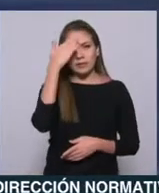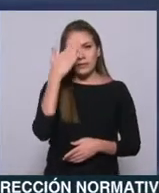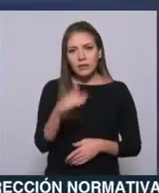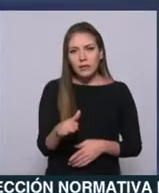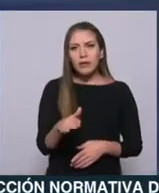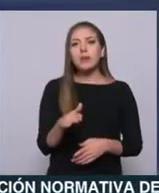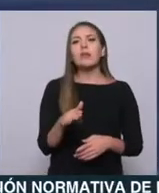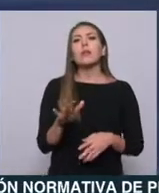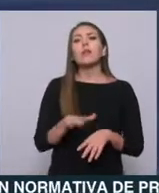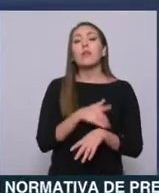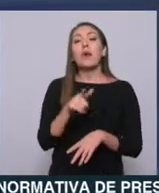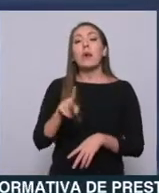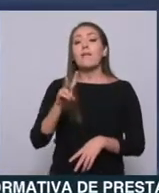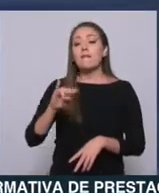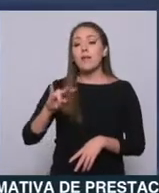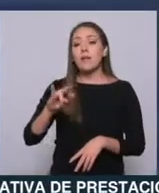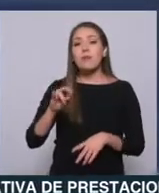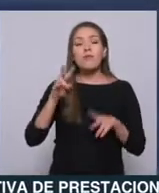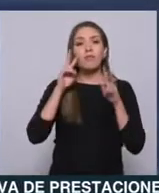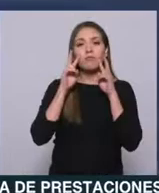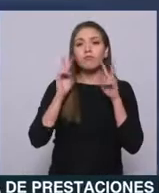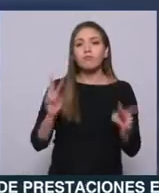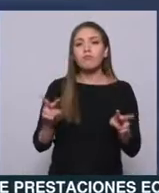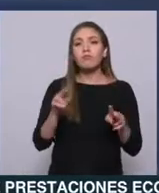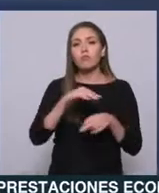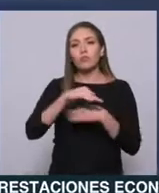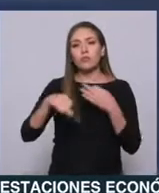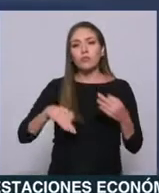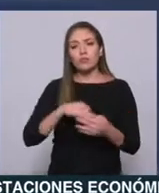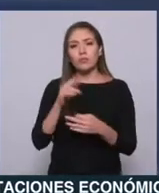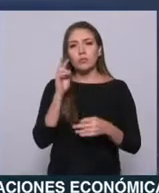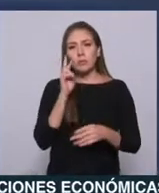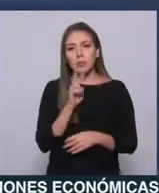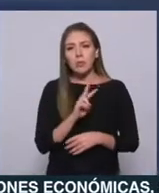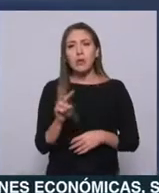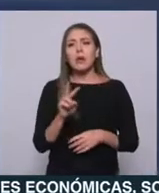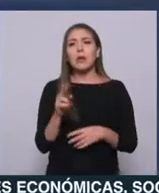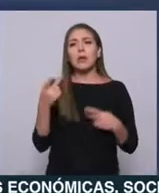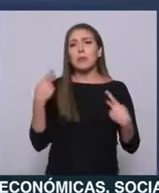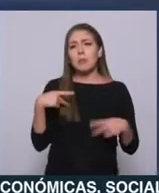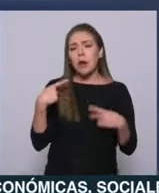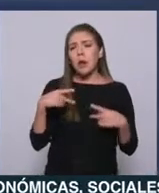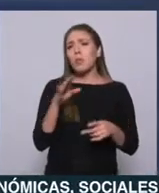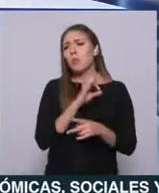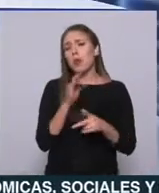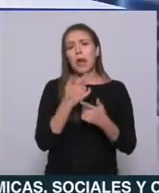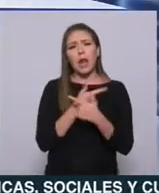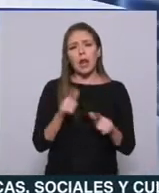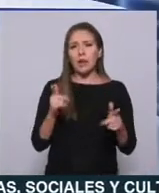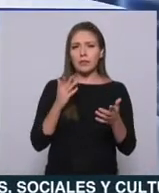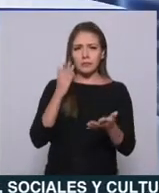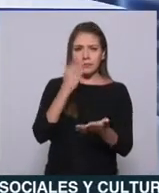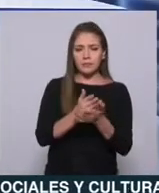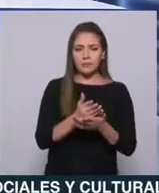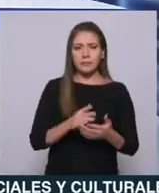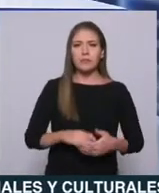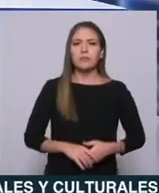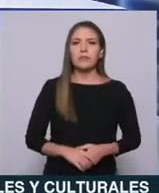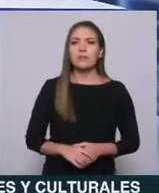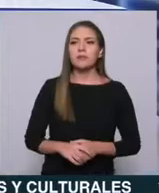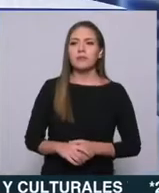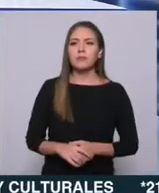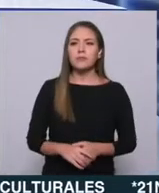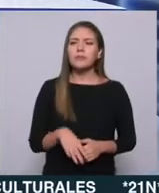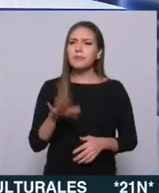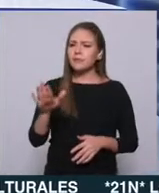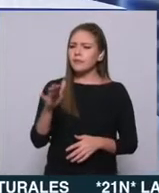porque son en vivo y son abiertas. Cualquier persona que cubra con los requisitos que se piden en las bases puede hacerlo. Y a mí me asalta la duda de pronto, Juan,